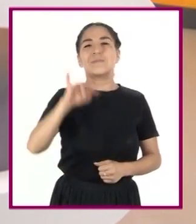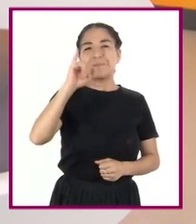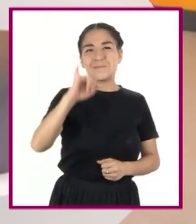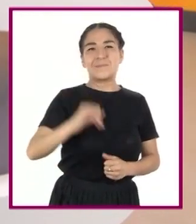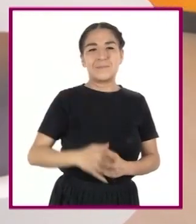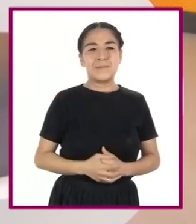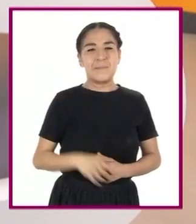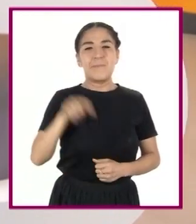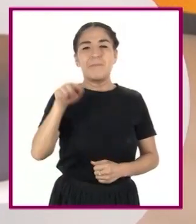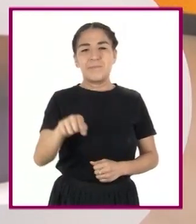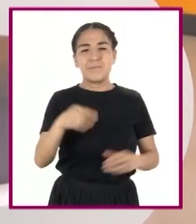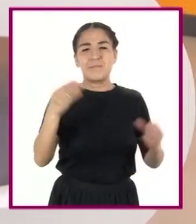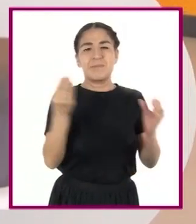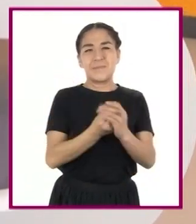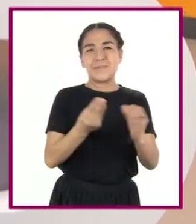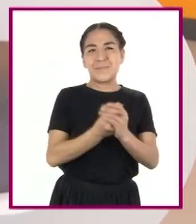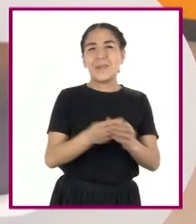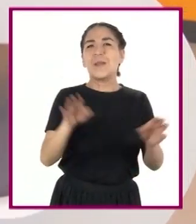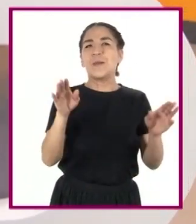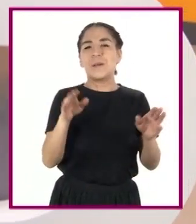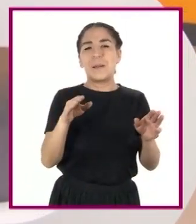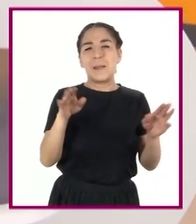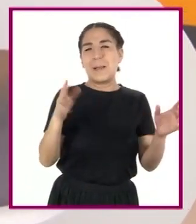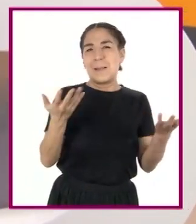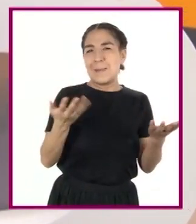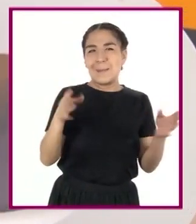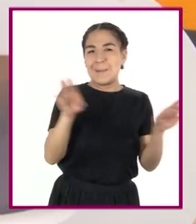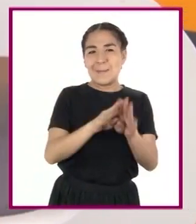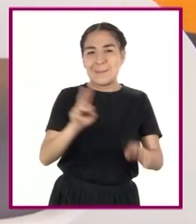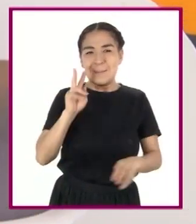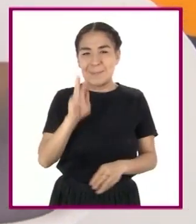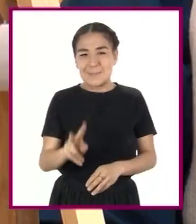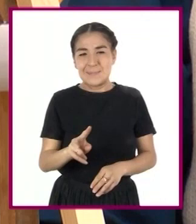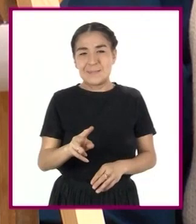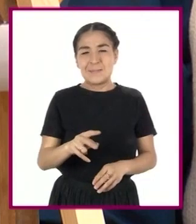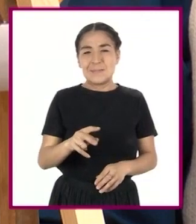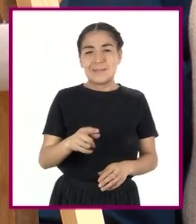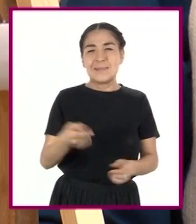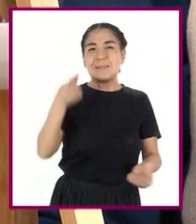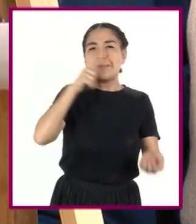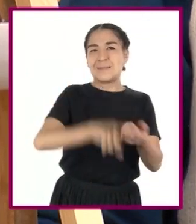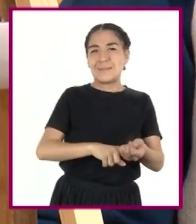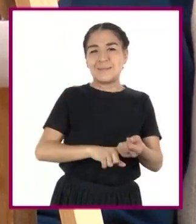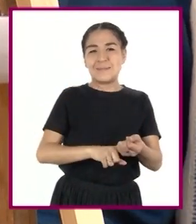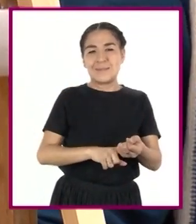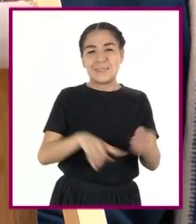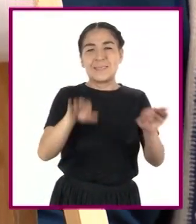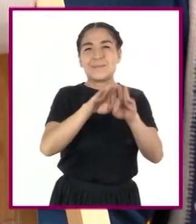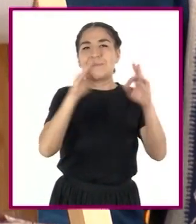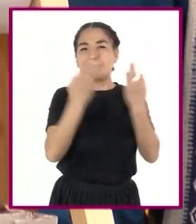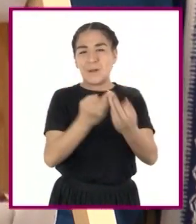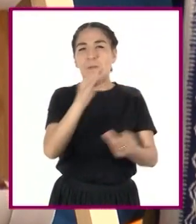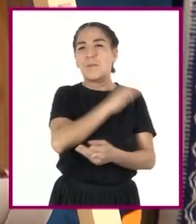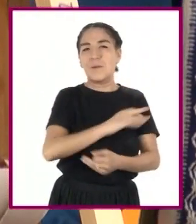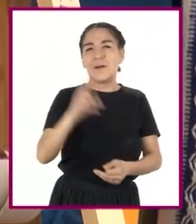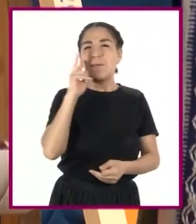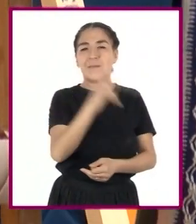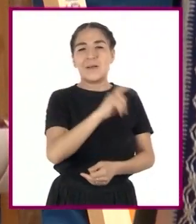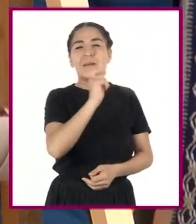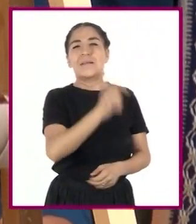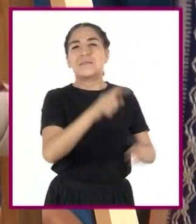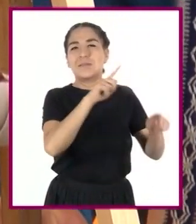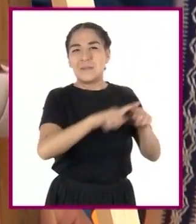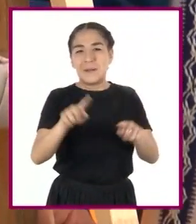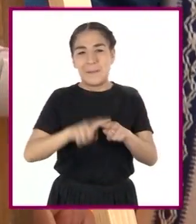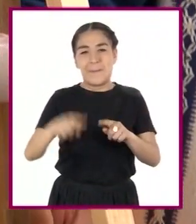Claro, este prototipo muestra cómo es nuestro producto a escala. Podemos observar en él varias